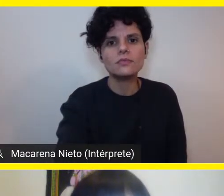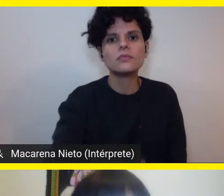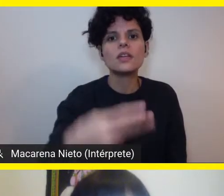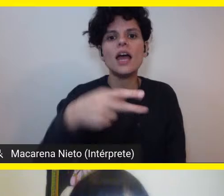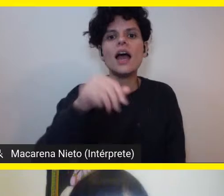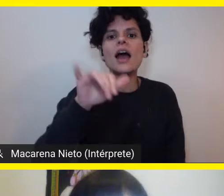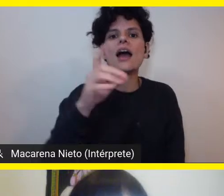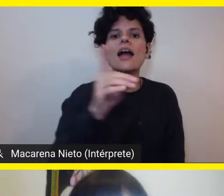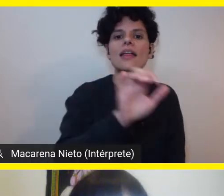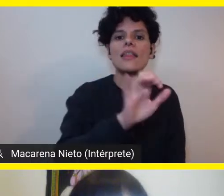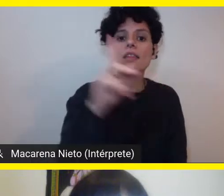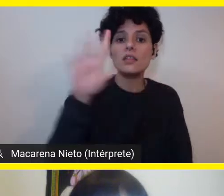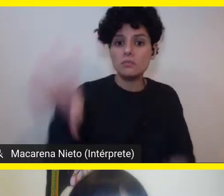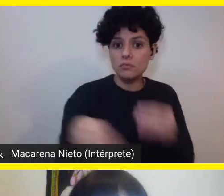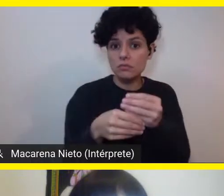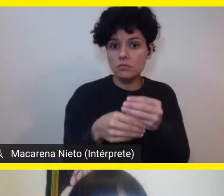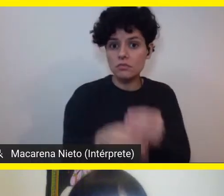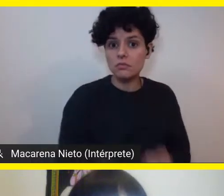algo?